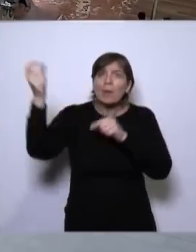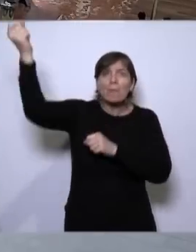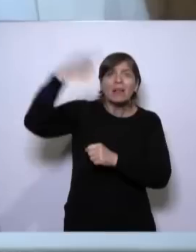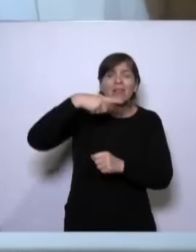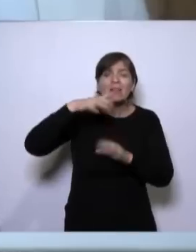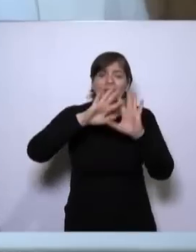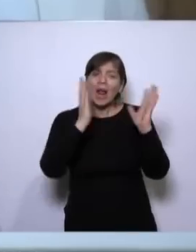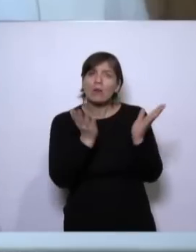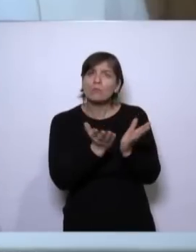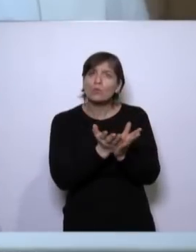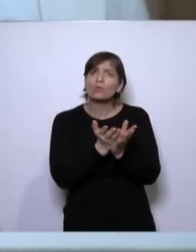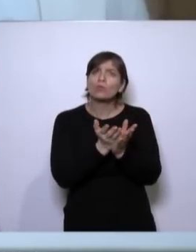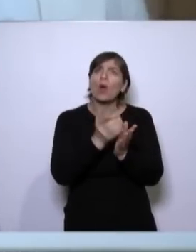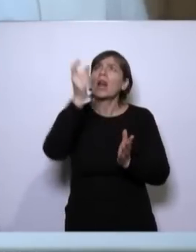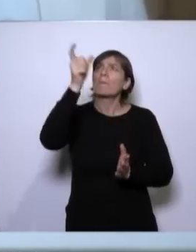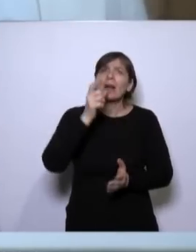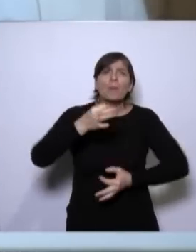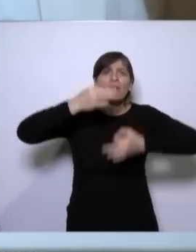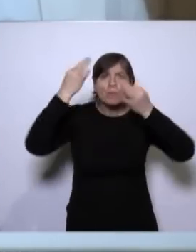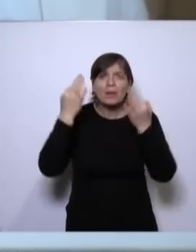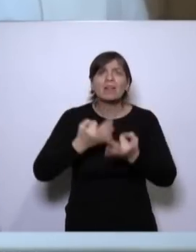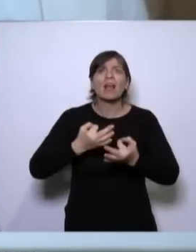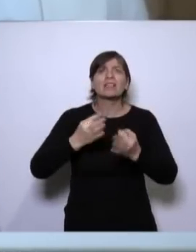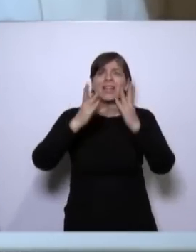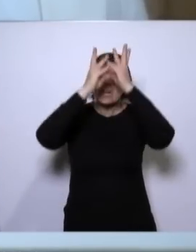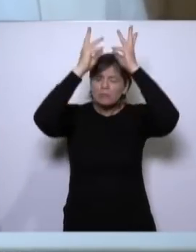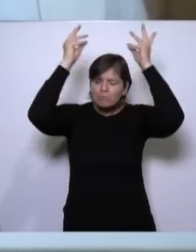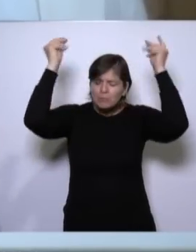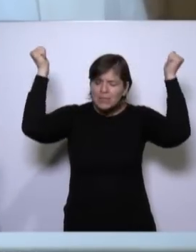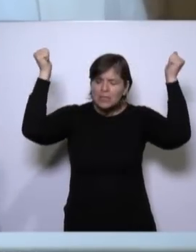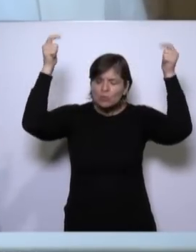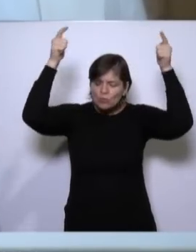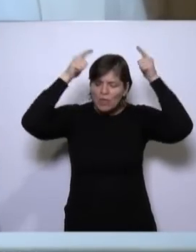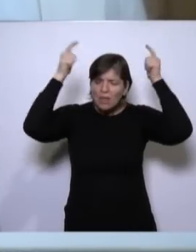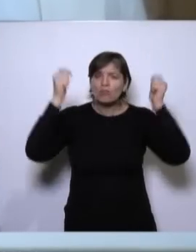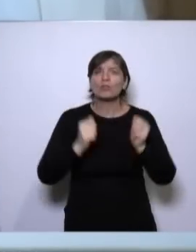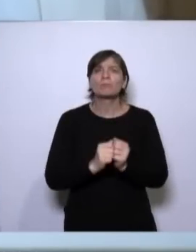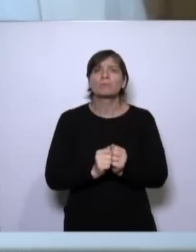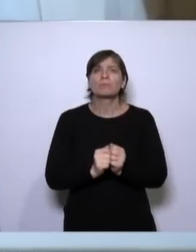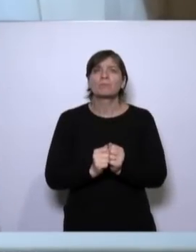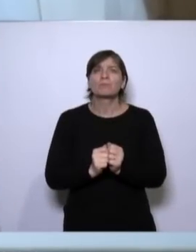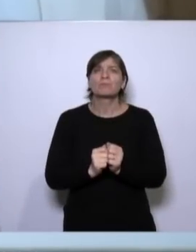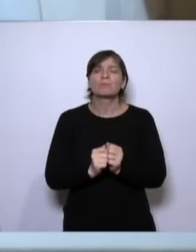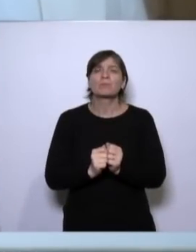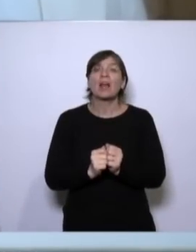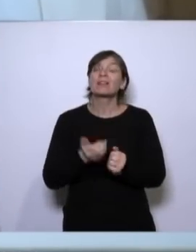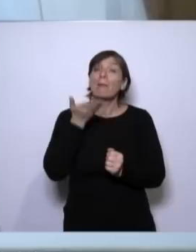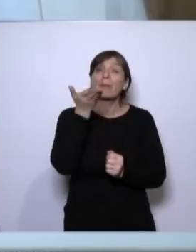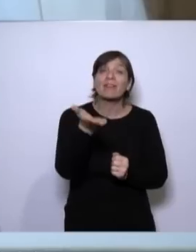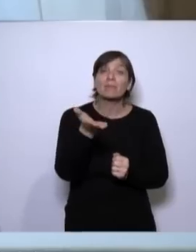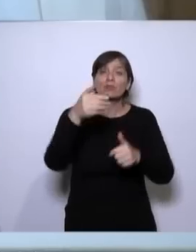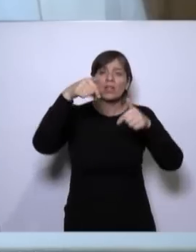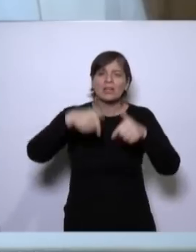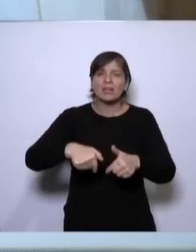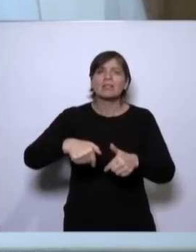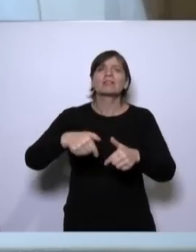mundo la palabra de verdad y el Espíritu Santificador, te pedimos que en